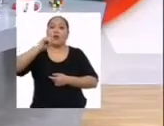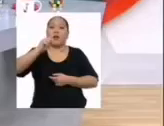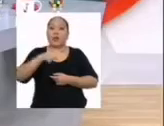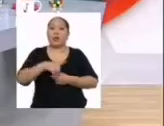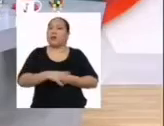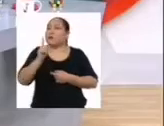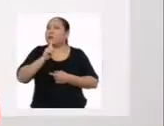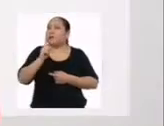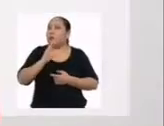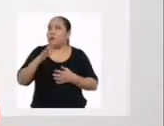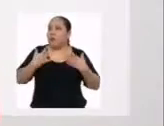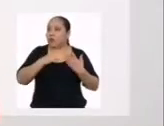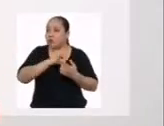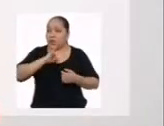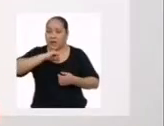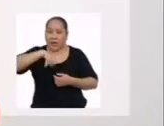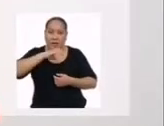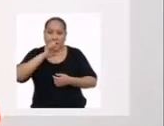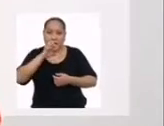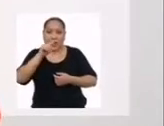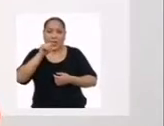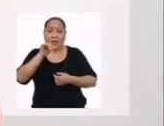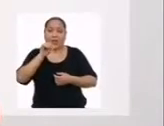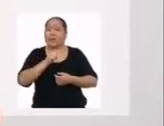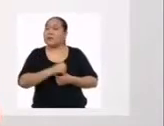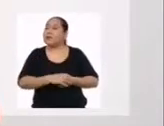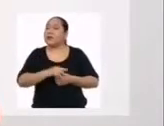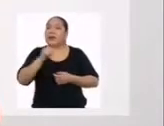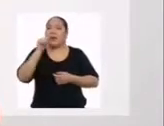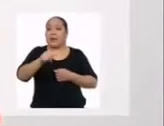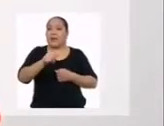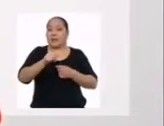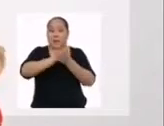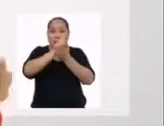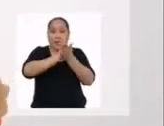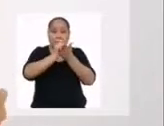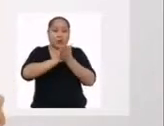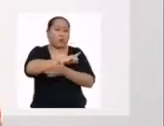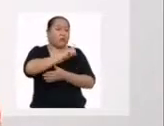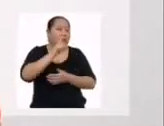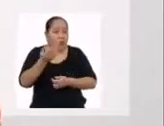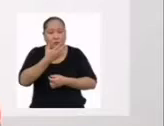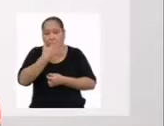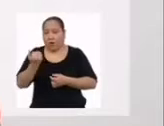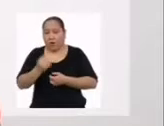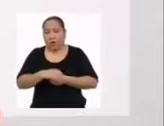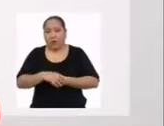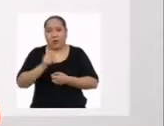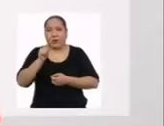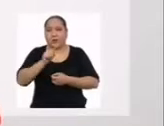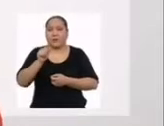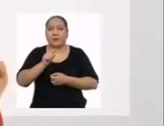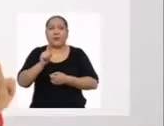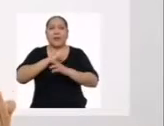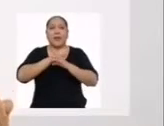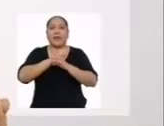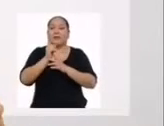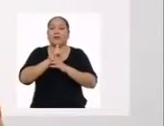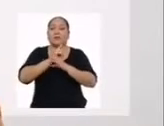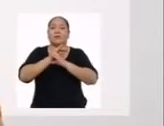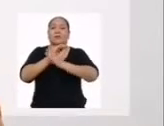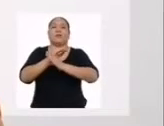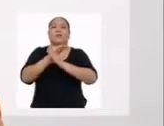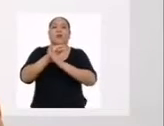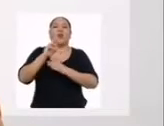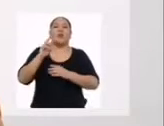uso de jergas. En este tipo de textos, mejor no. La idea es evitar el doble sentido. Trabajar para